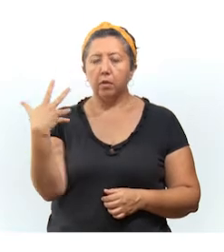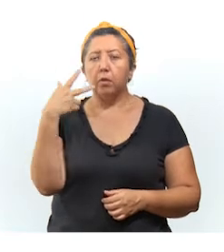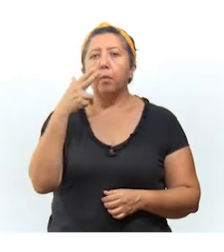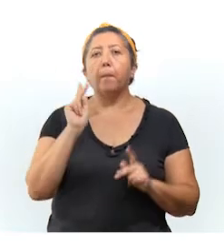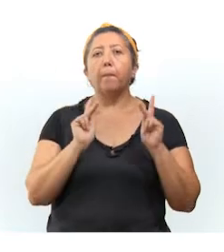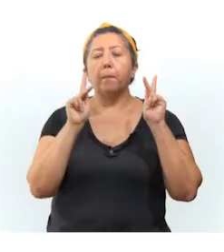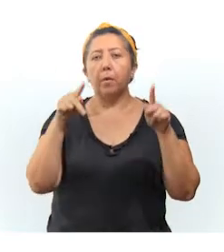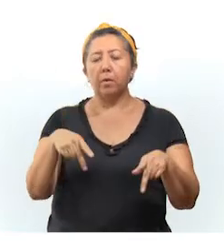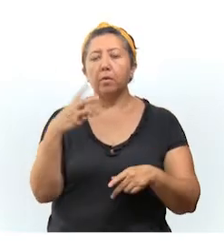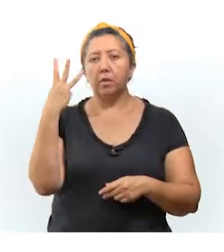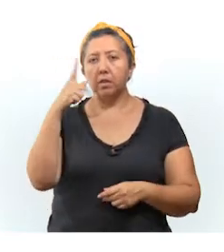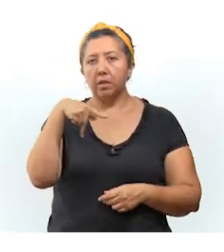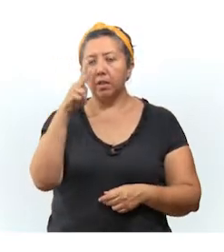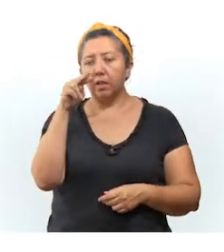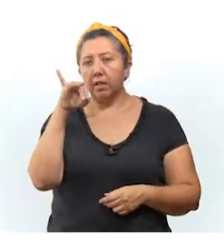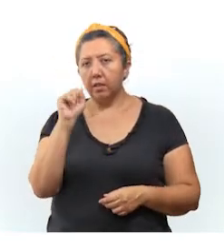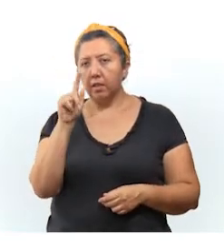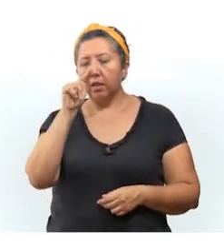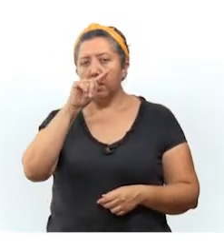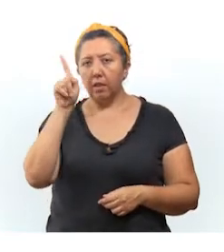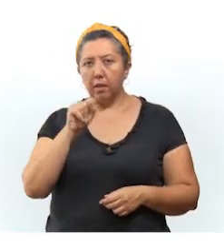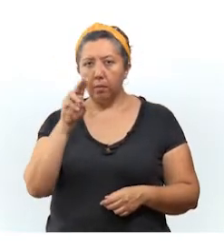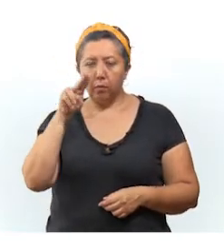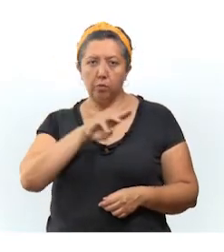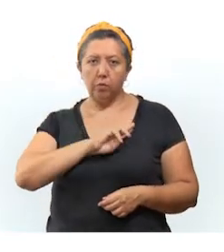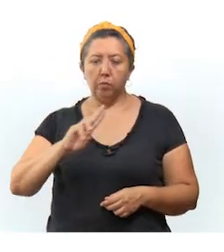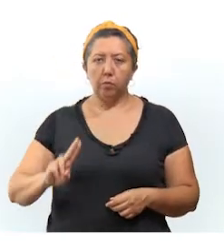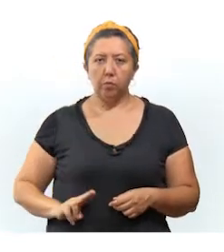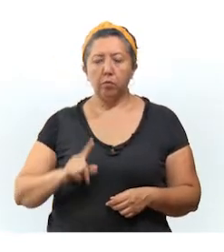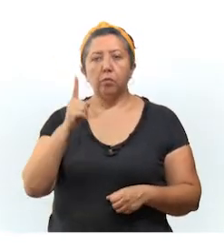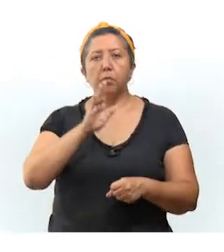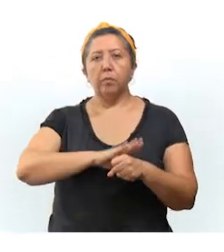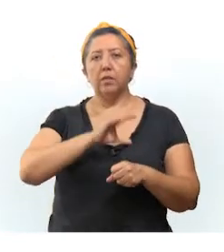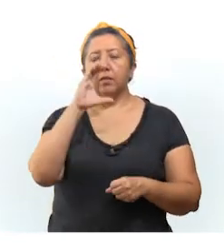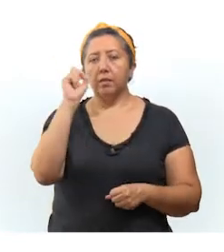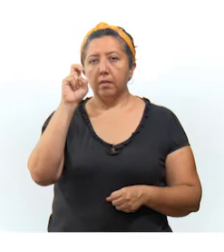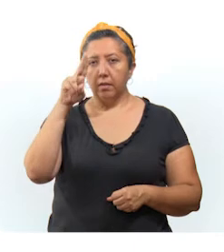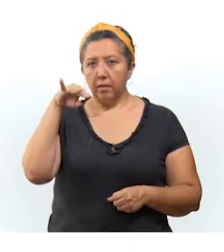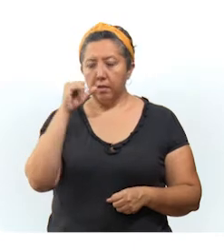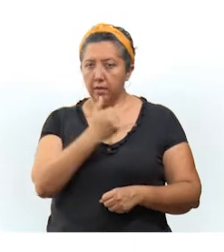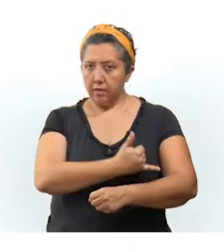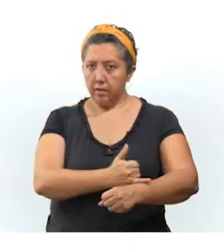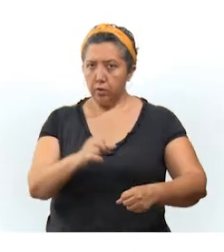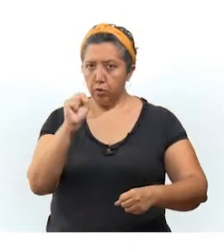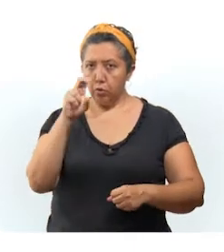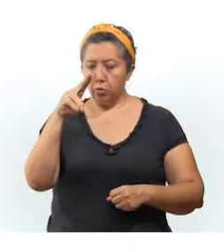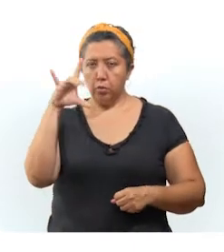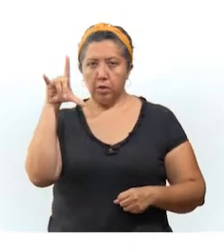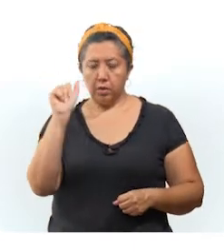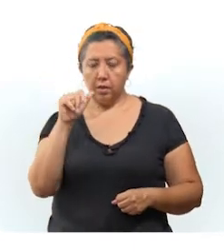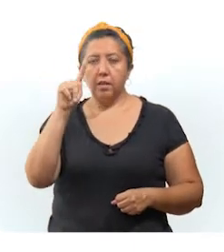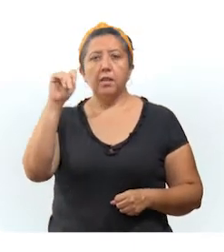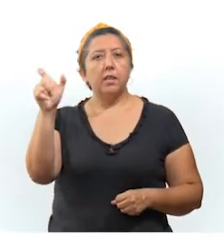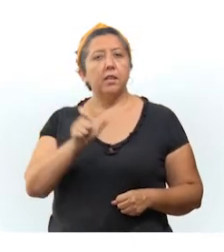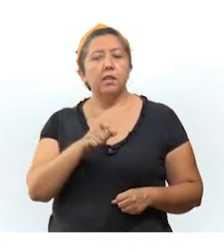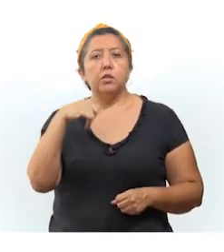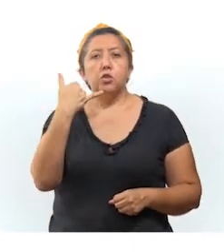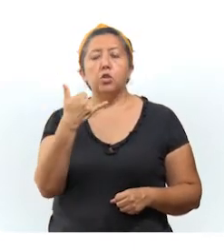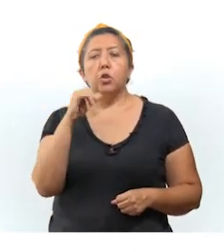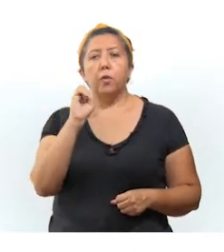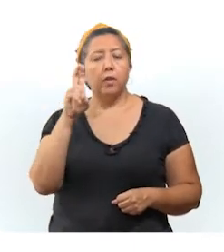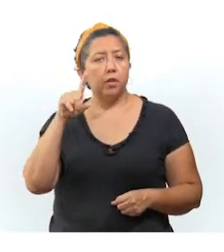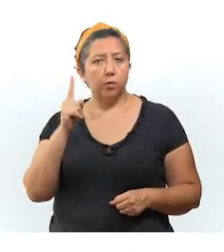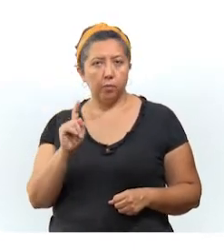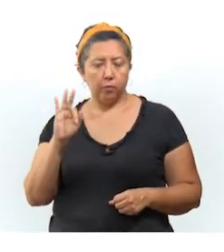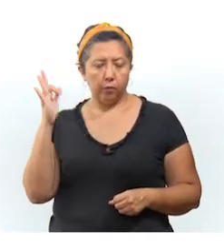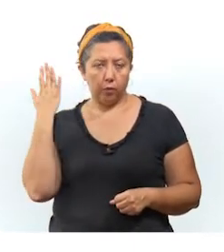en Progreso, 3 en Canacín, Temozón, Tizimín y Humán, y uno más en Acanqué, Izamal, Suquilá, Tecash, Ticul, Yobaín y un